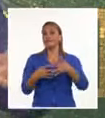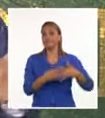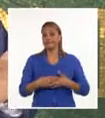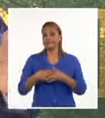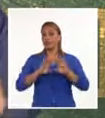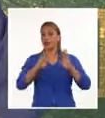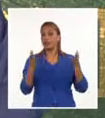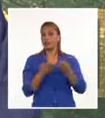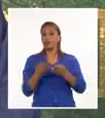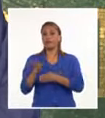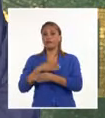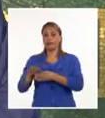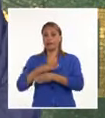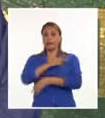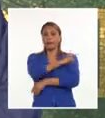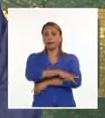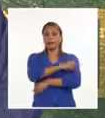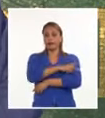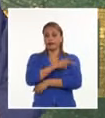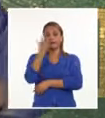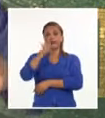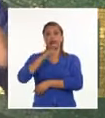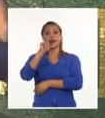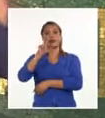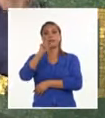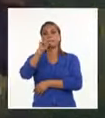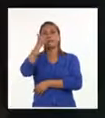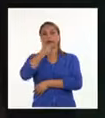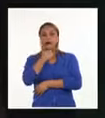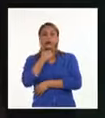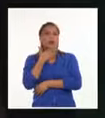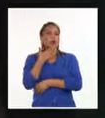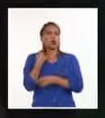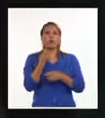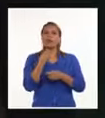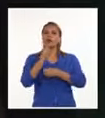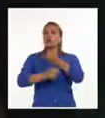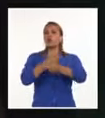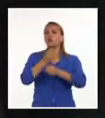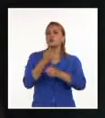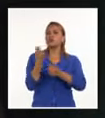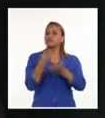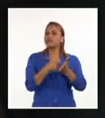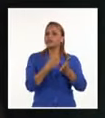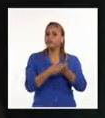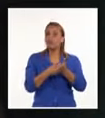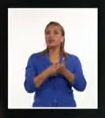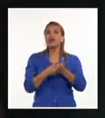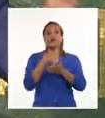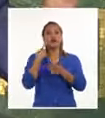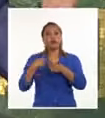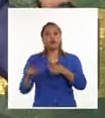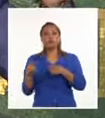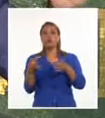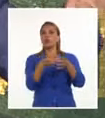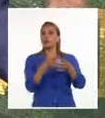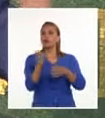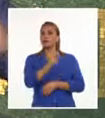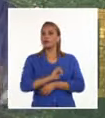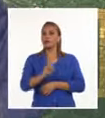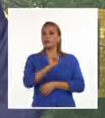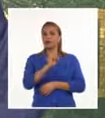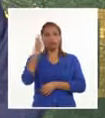los países de la alianza, cómo se utilizan las denominadas organizaciones no gubernamentales para afectar